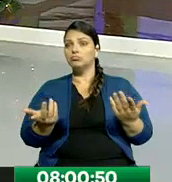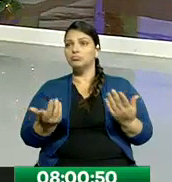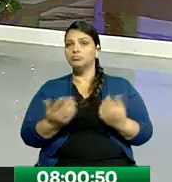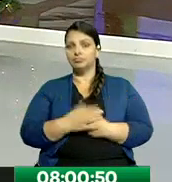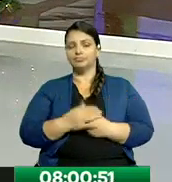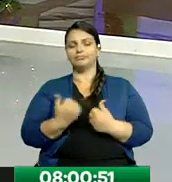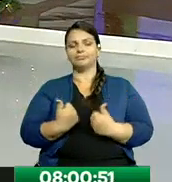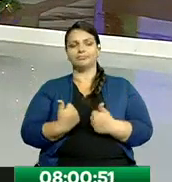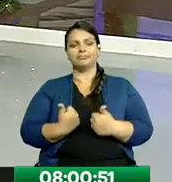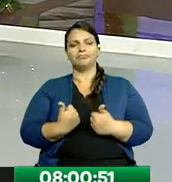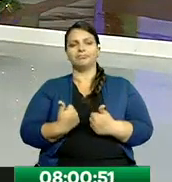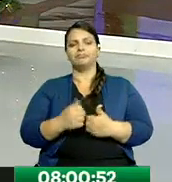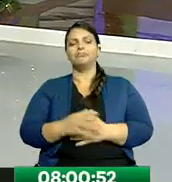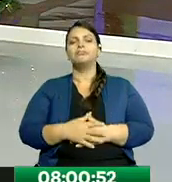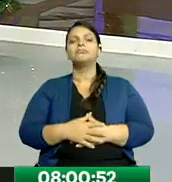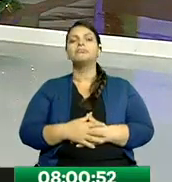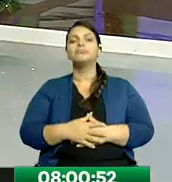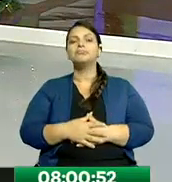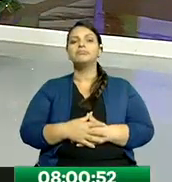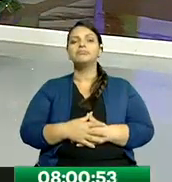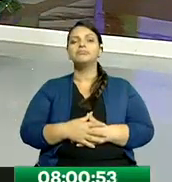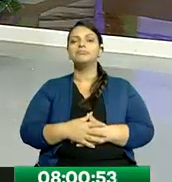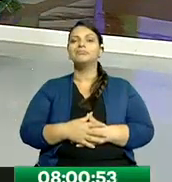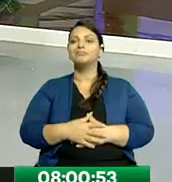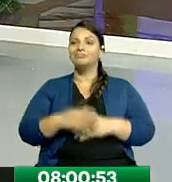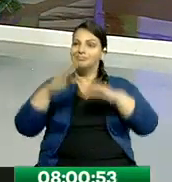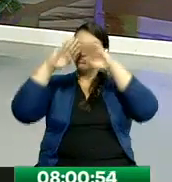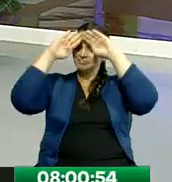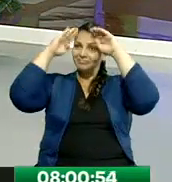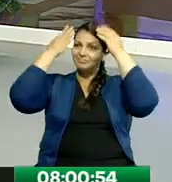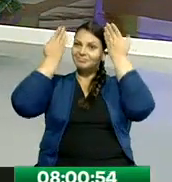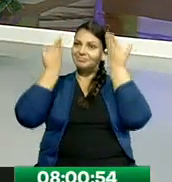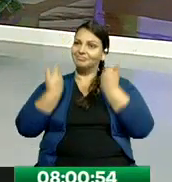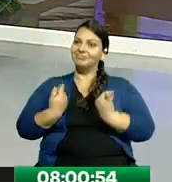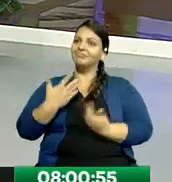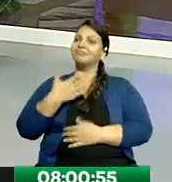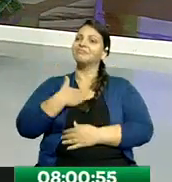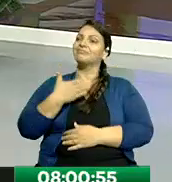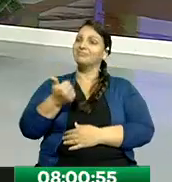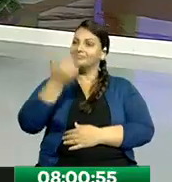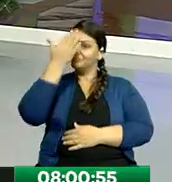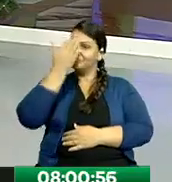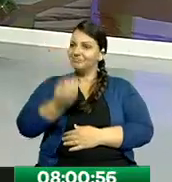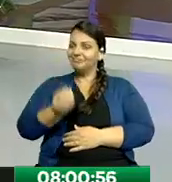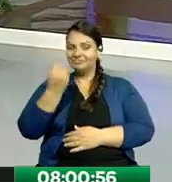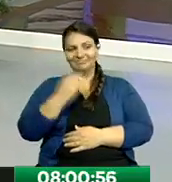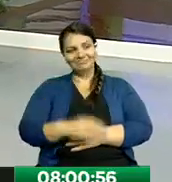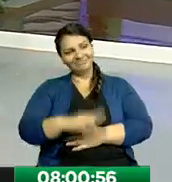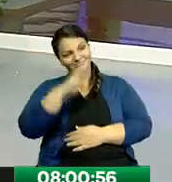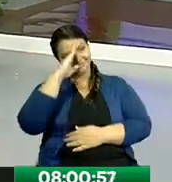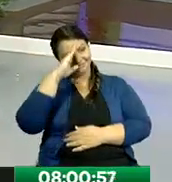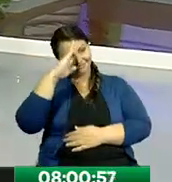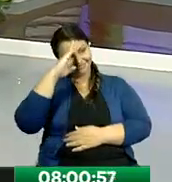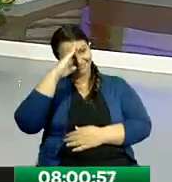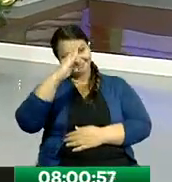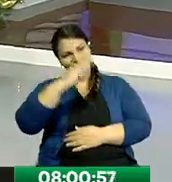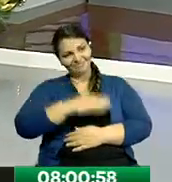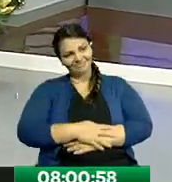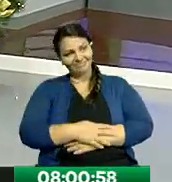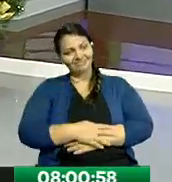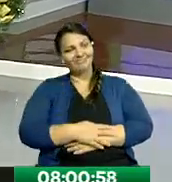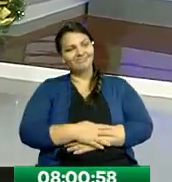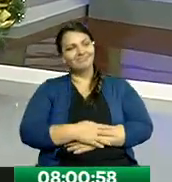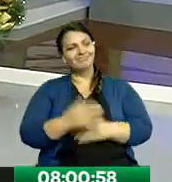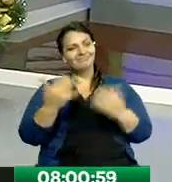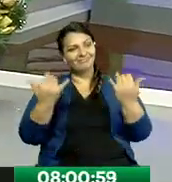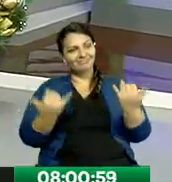estoy. Perfecto, muy bien. ¿Cómo le va, mi querida Roselena? Muy buenos días, ¿cómo está usted? Hola, ¿cómo está? Muy feliz en este primer día